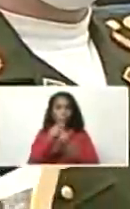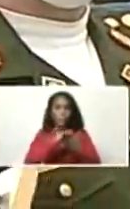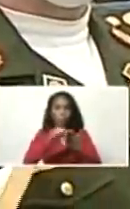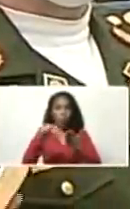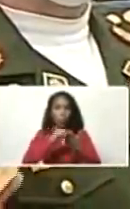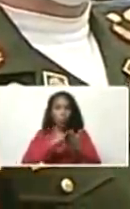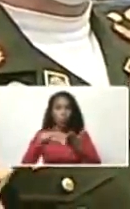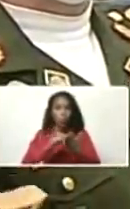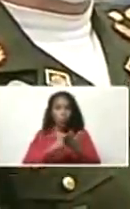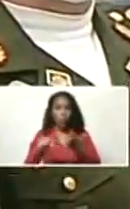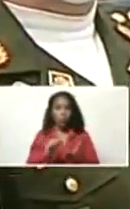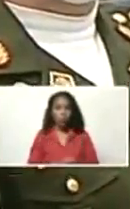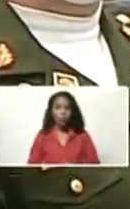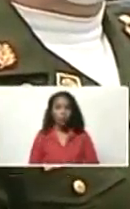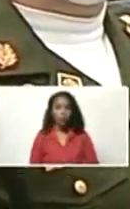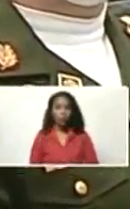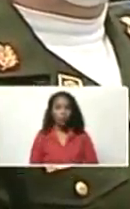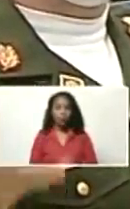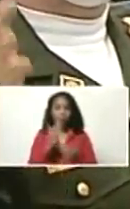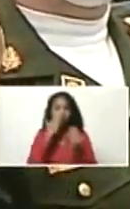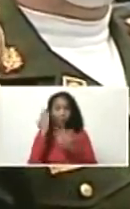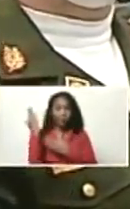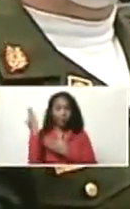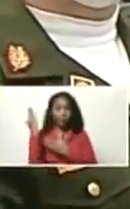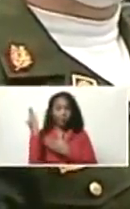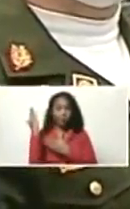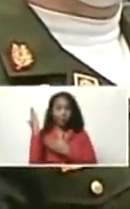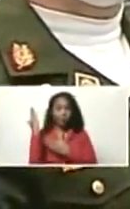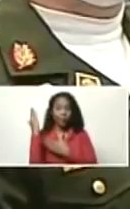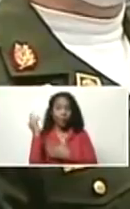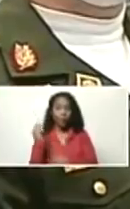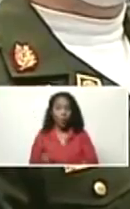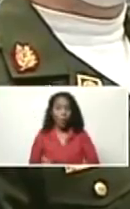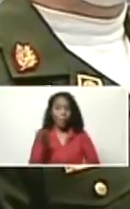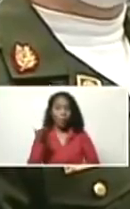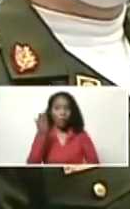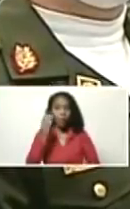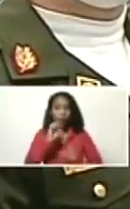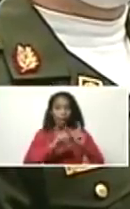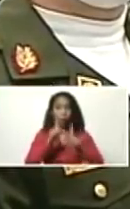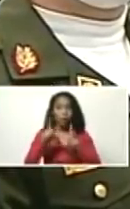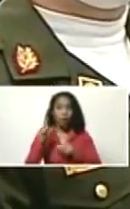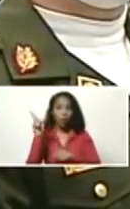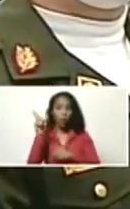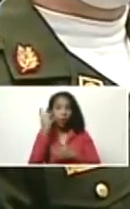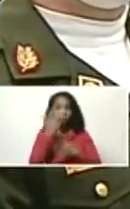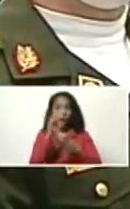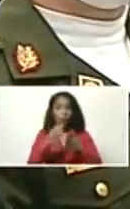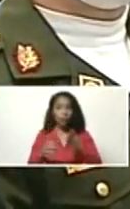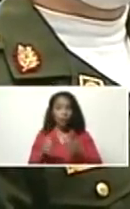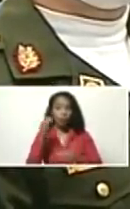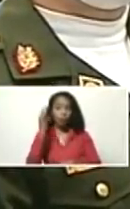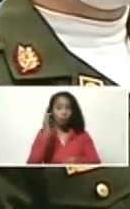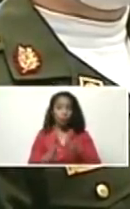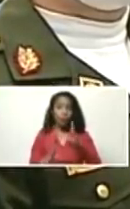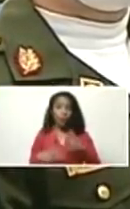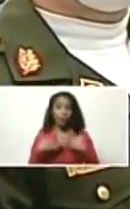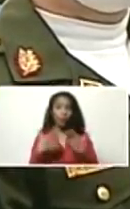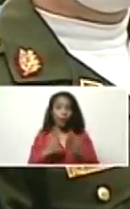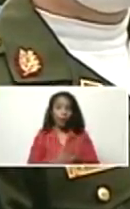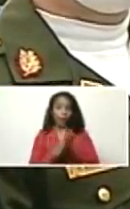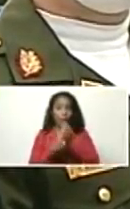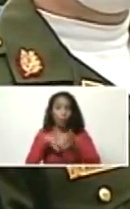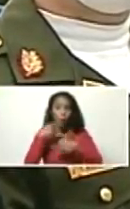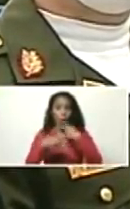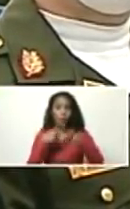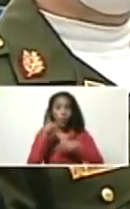revisado. Fíjese que lo sinuoso del lenguaje también fue una característica lamentable del liderazgo político en